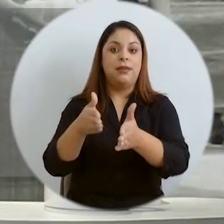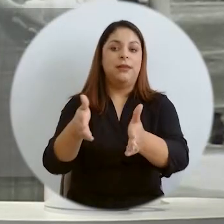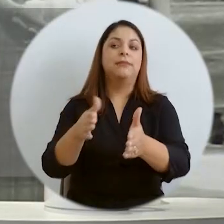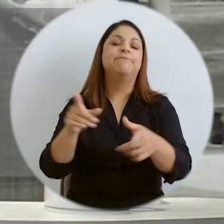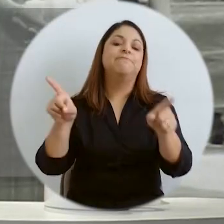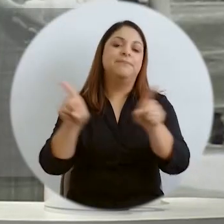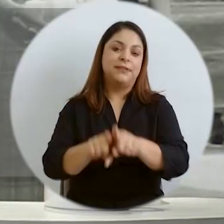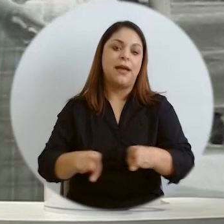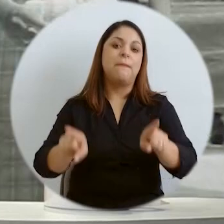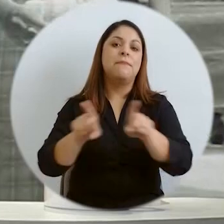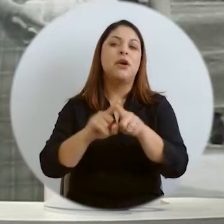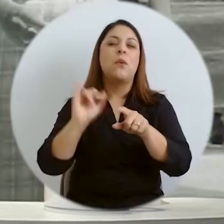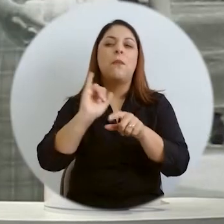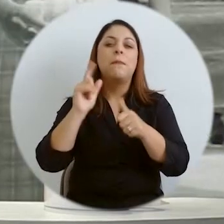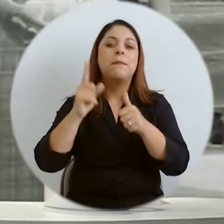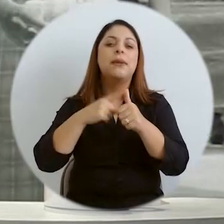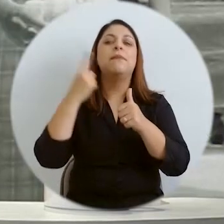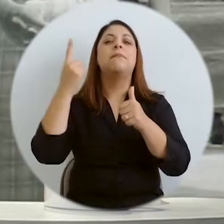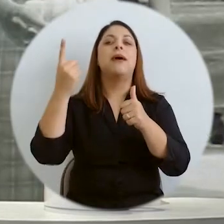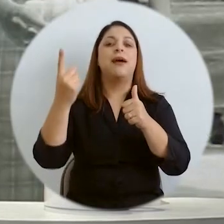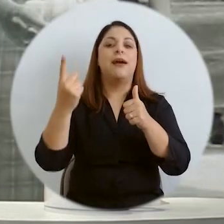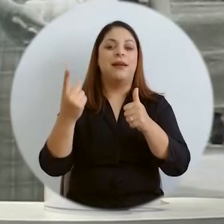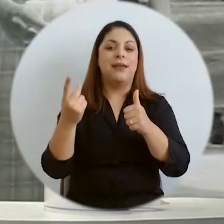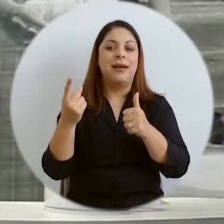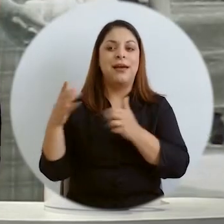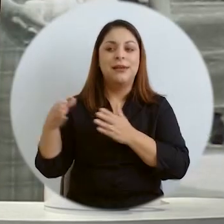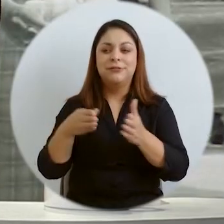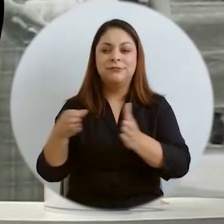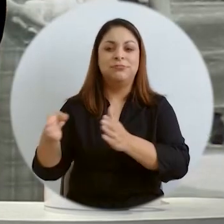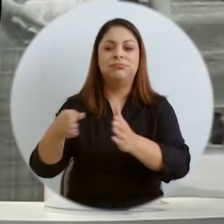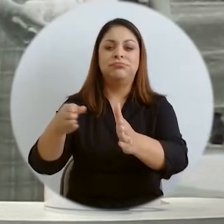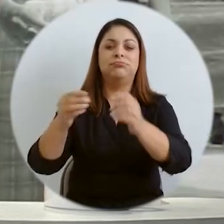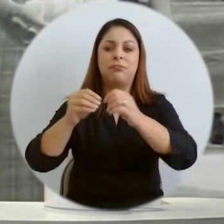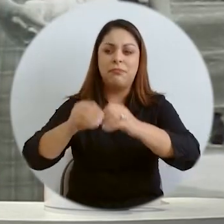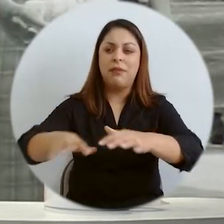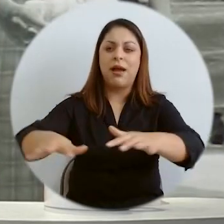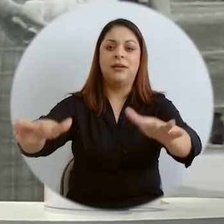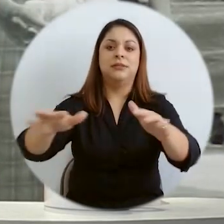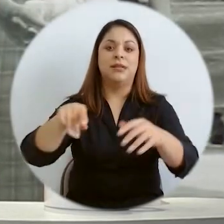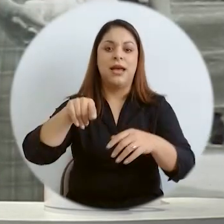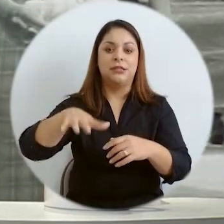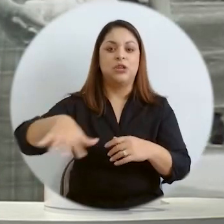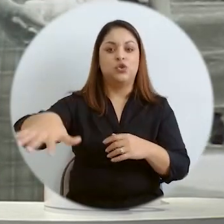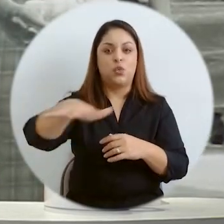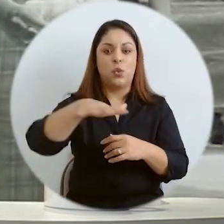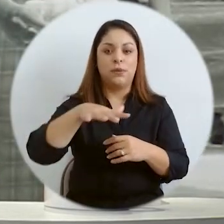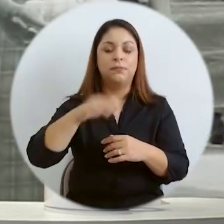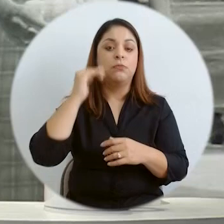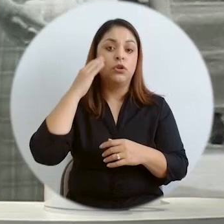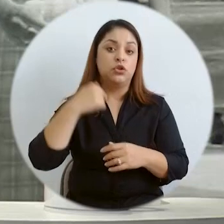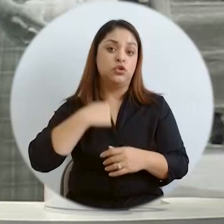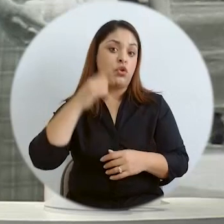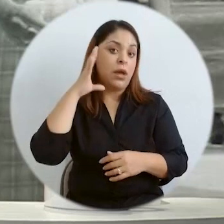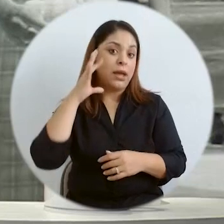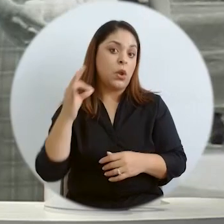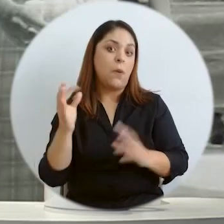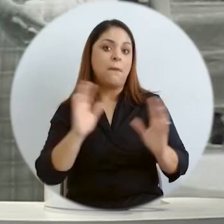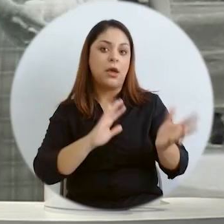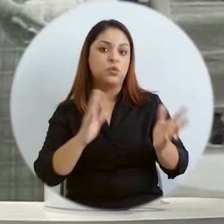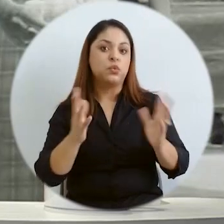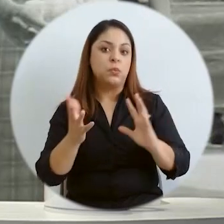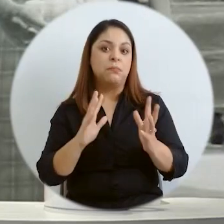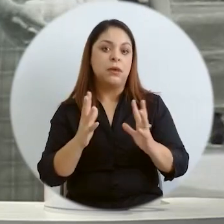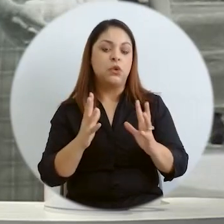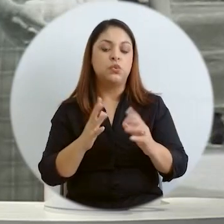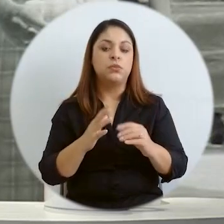primeras venas que comienzan a hacer que circulen más las cosas hacia esa zona, porque yo creo que es alrededor de la